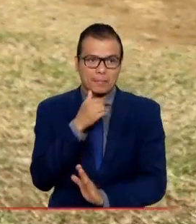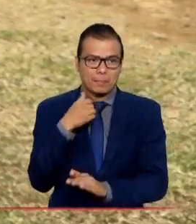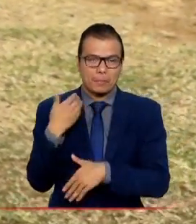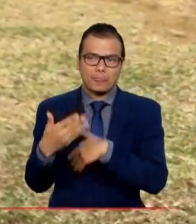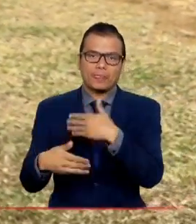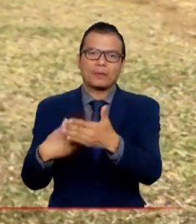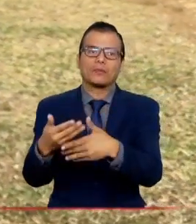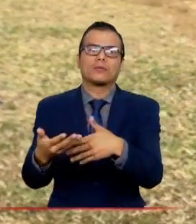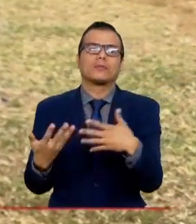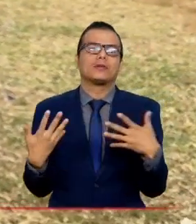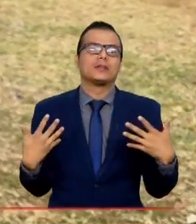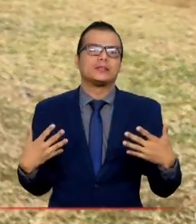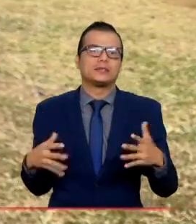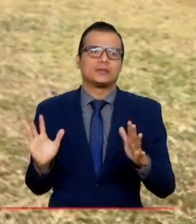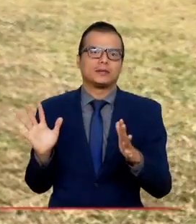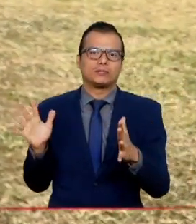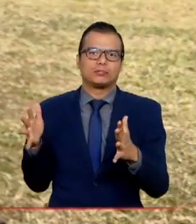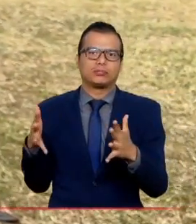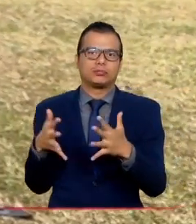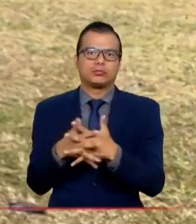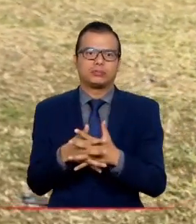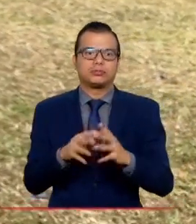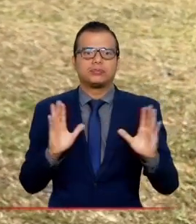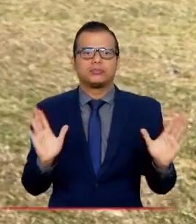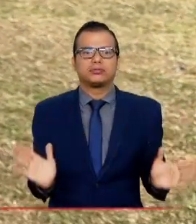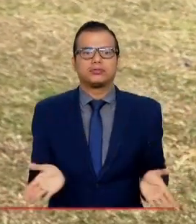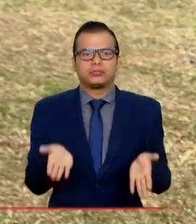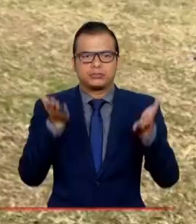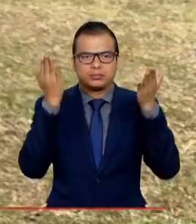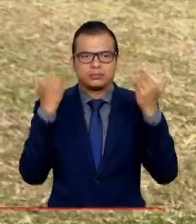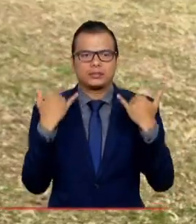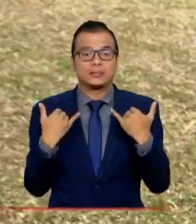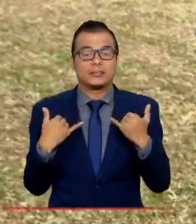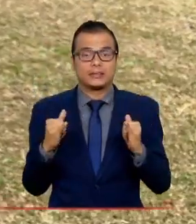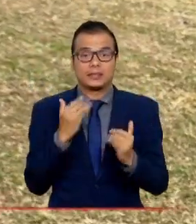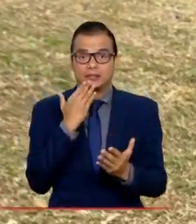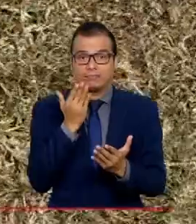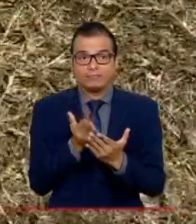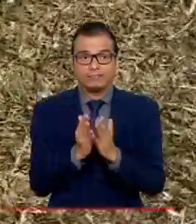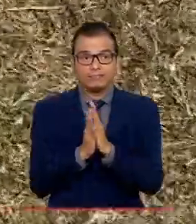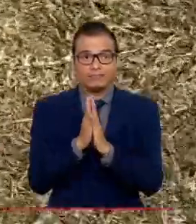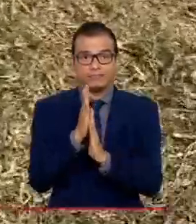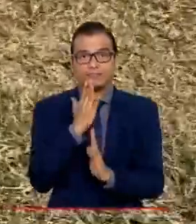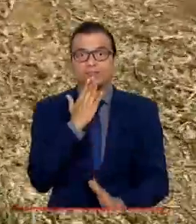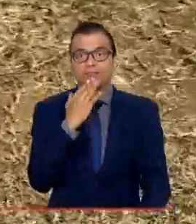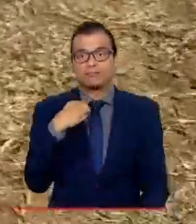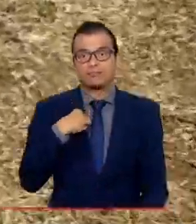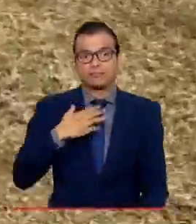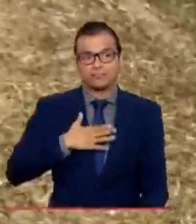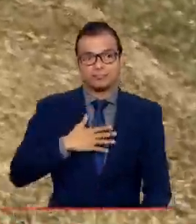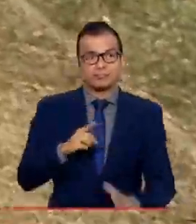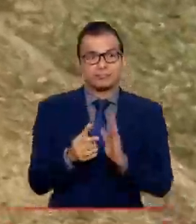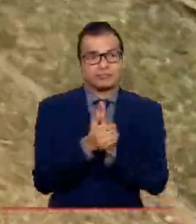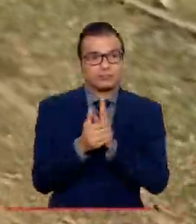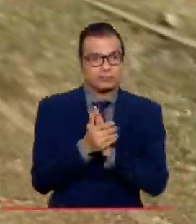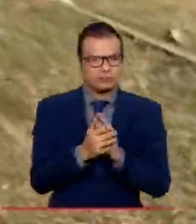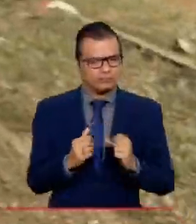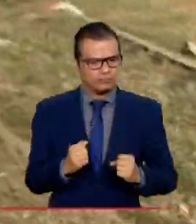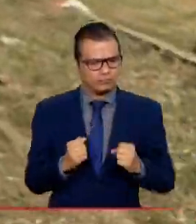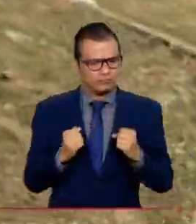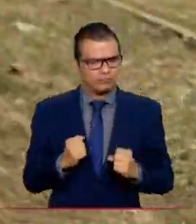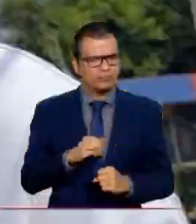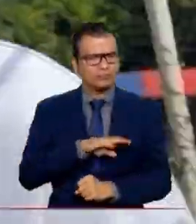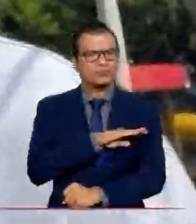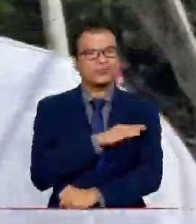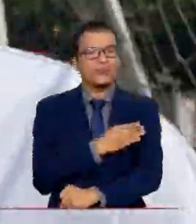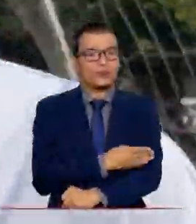metían a jugar ni nada y gracias a Dios fui mejorando y gracias a Dios me dan esa oportunidad. Su talento y desarrollo en el terreno de juego